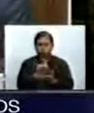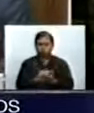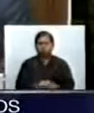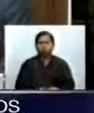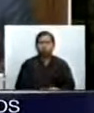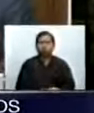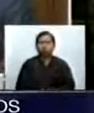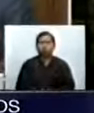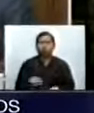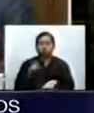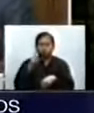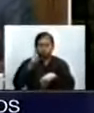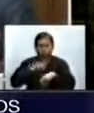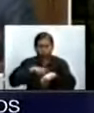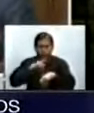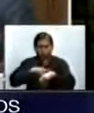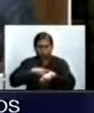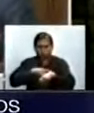Periodo